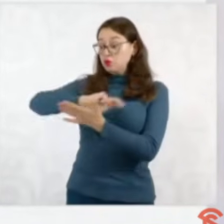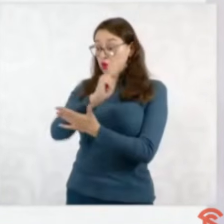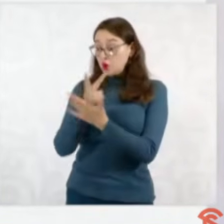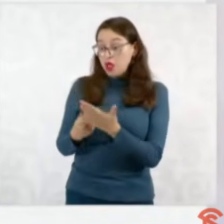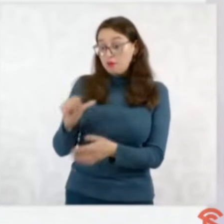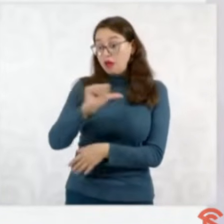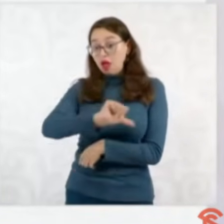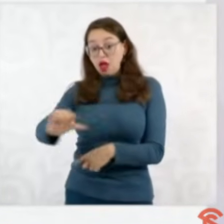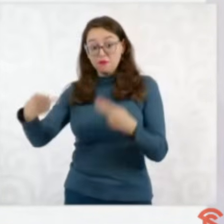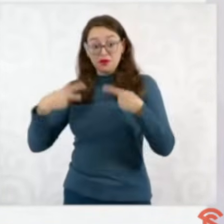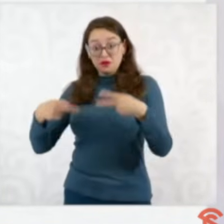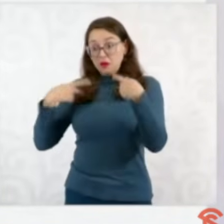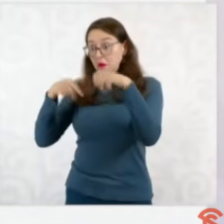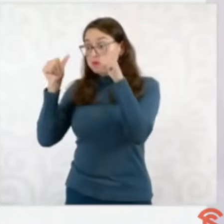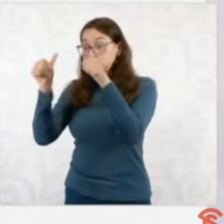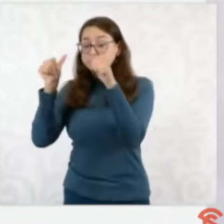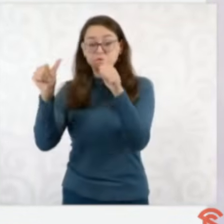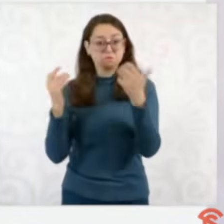de